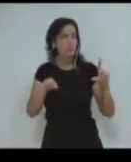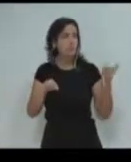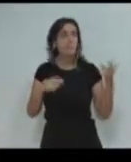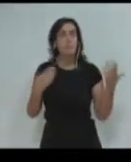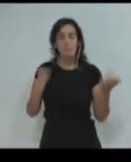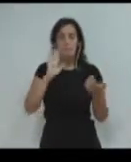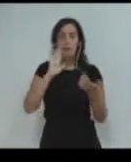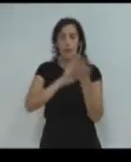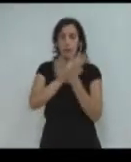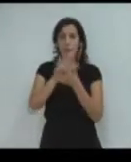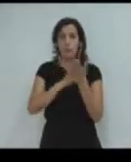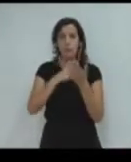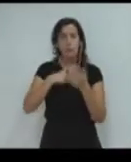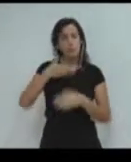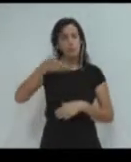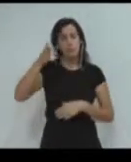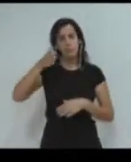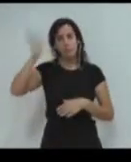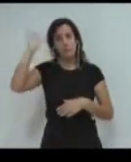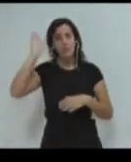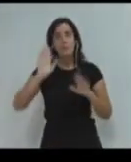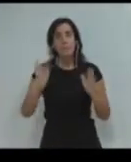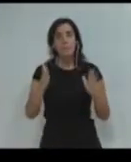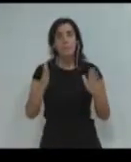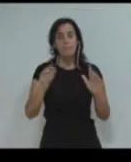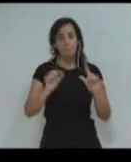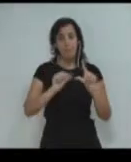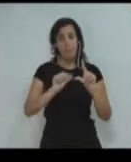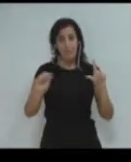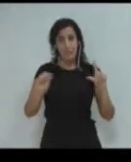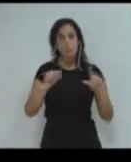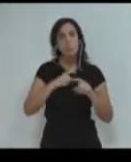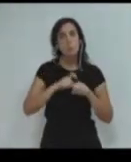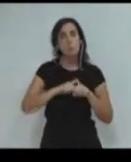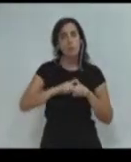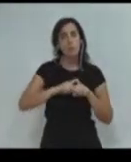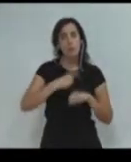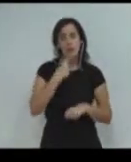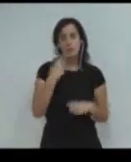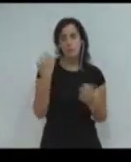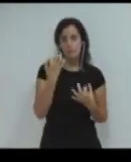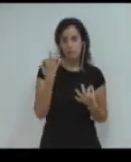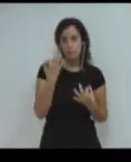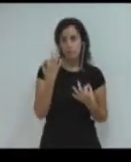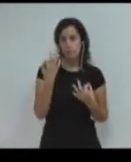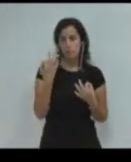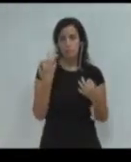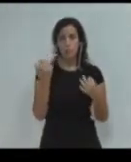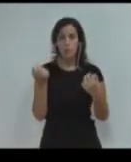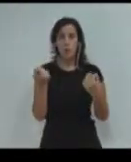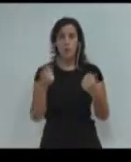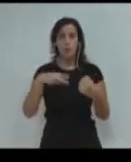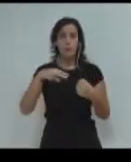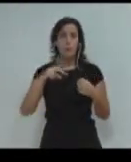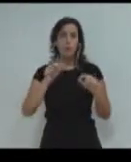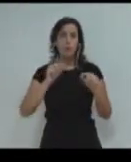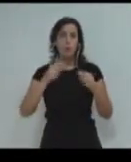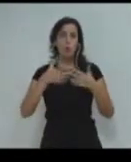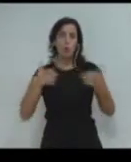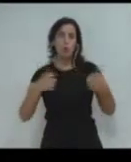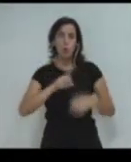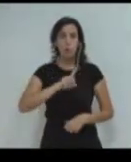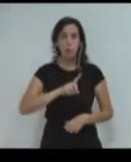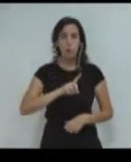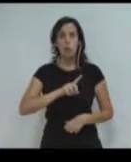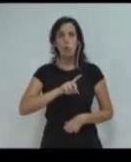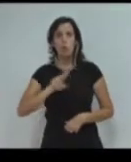que al final he chupú. No, no pasa Las nada. notas, claro. hay una propiedad que se le dice que la típica nota 1, nota 2, y